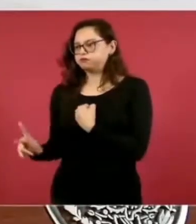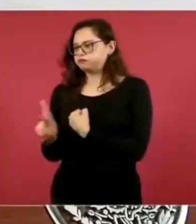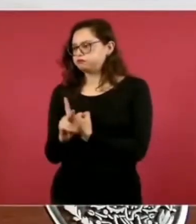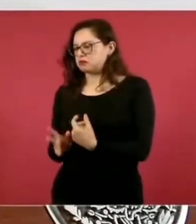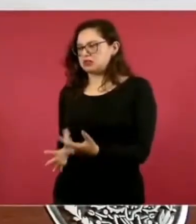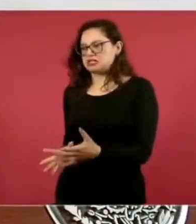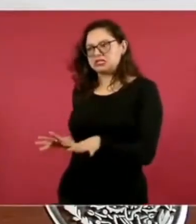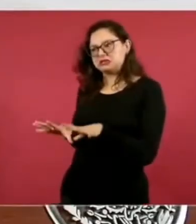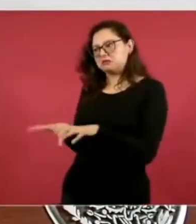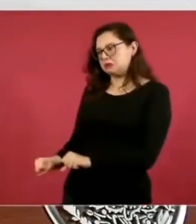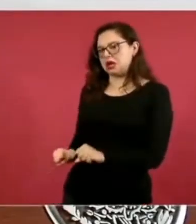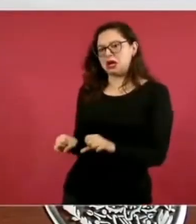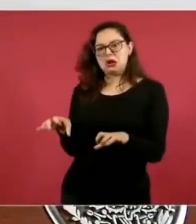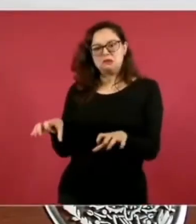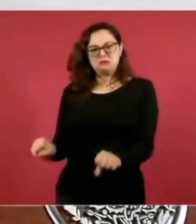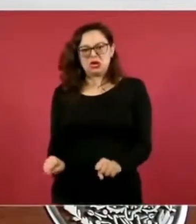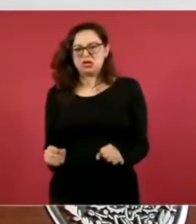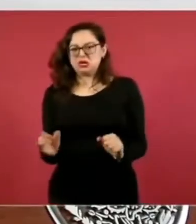invadían países,